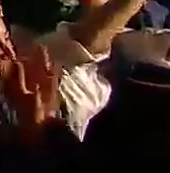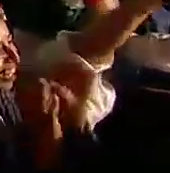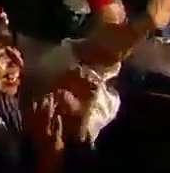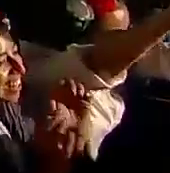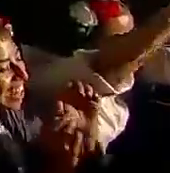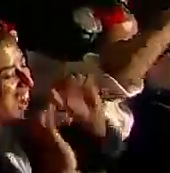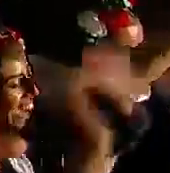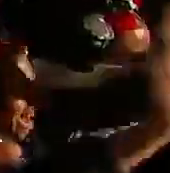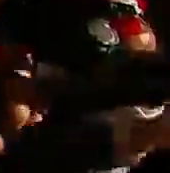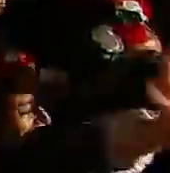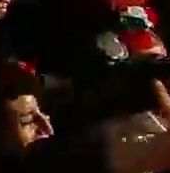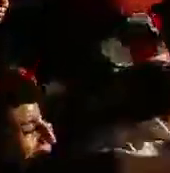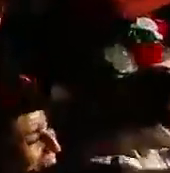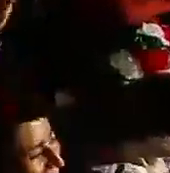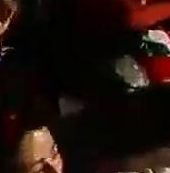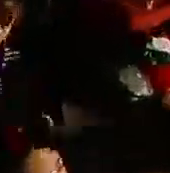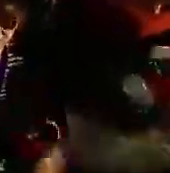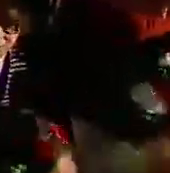¡Mexicanas!